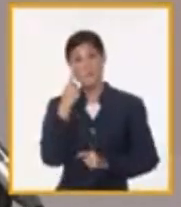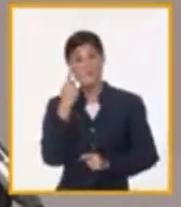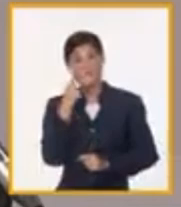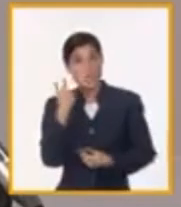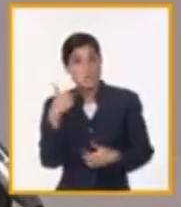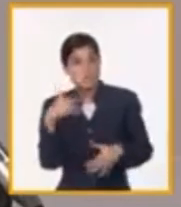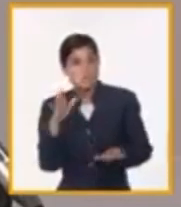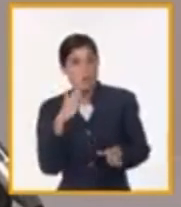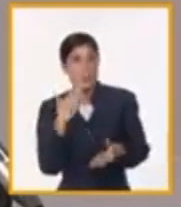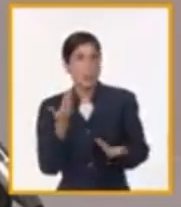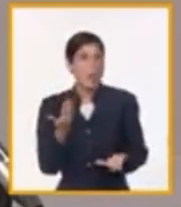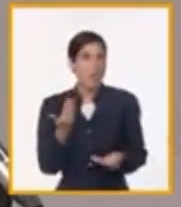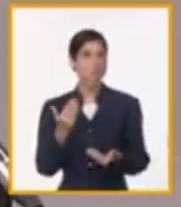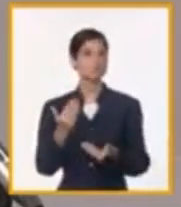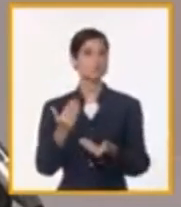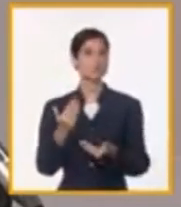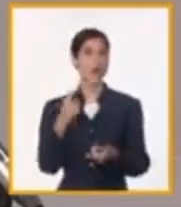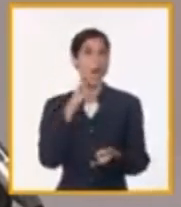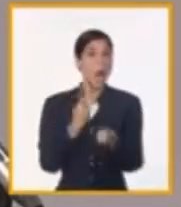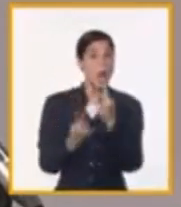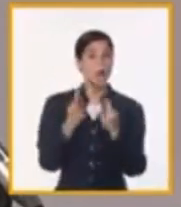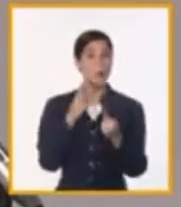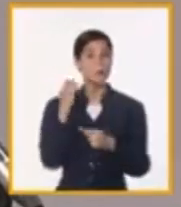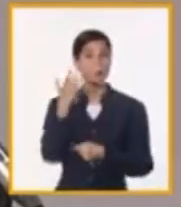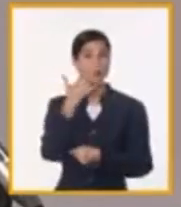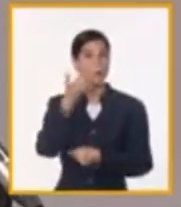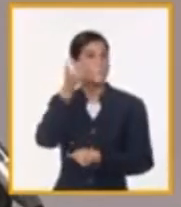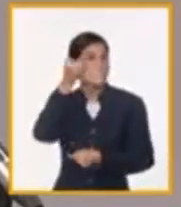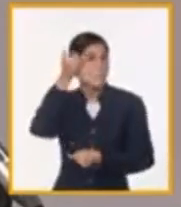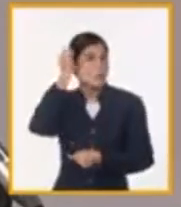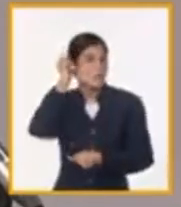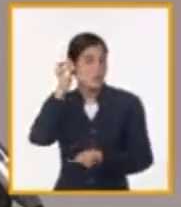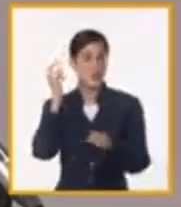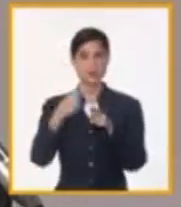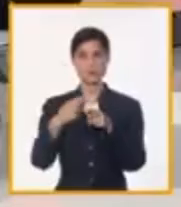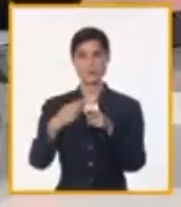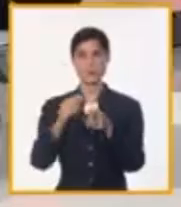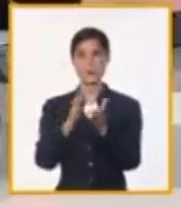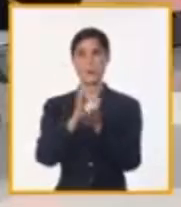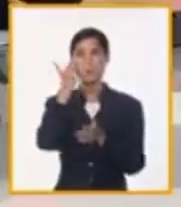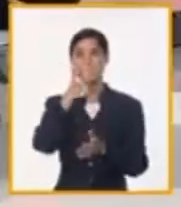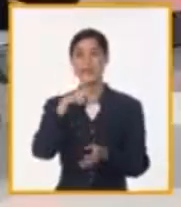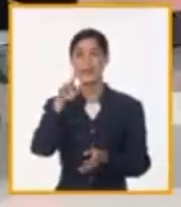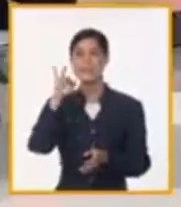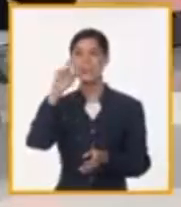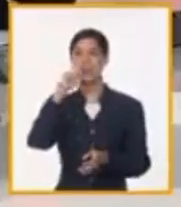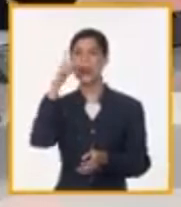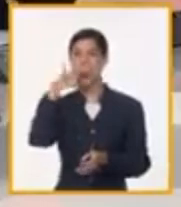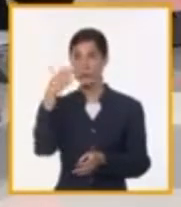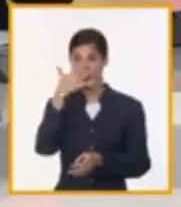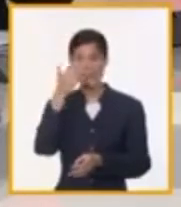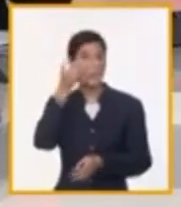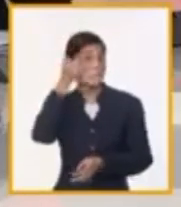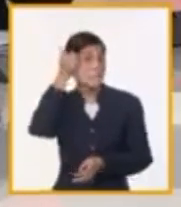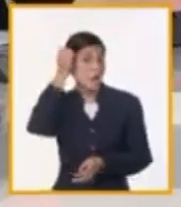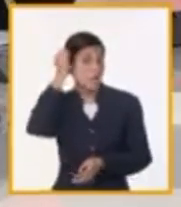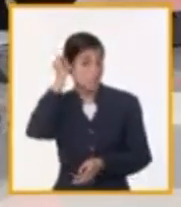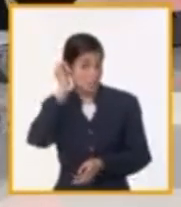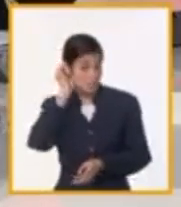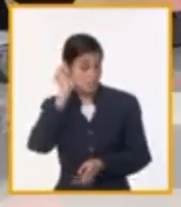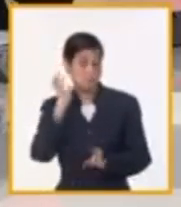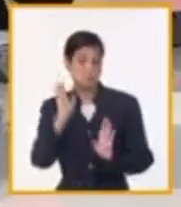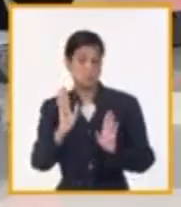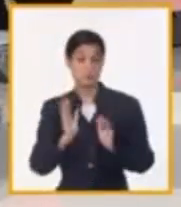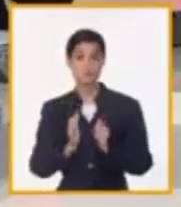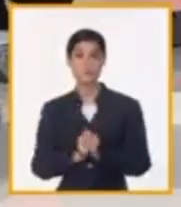Machado no este claro hay una diferencia también Bueno lo digo irónicamente Juan guaidó por lo menos tuvo la posibilidad de robar varios